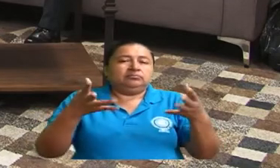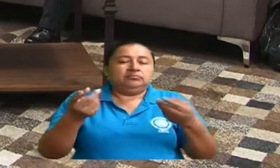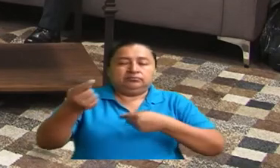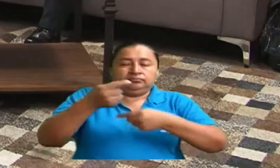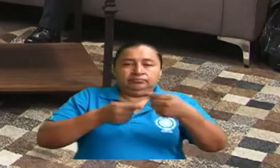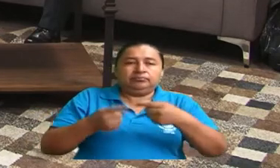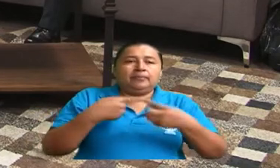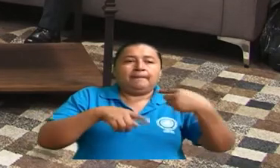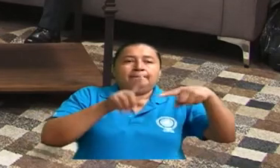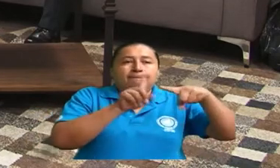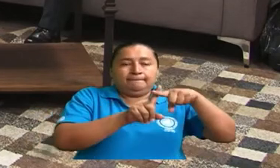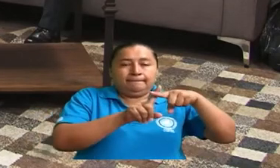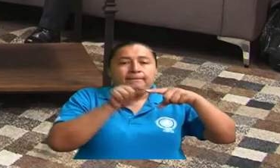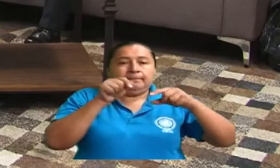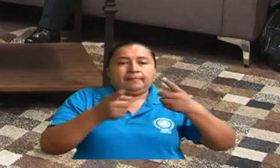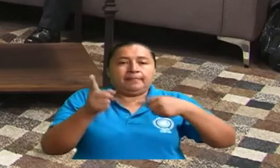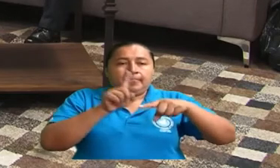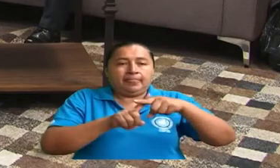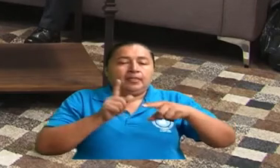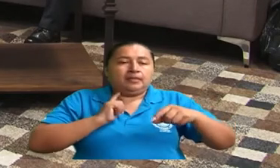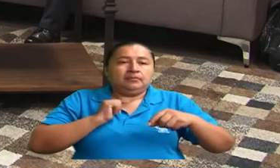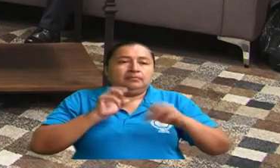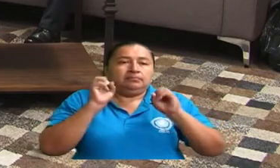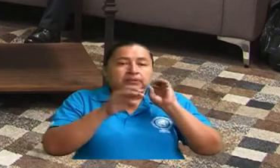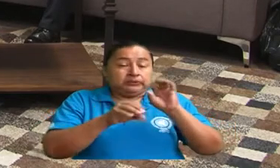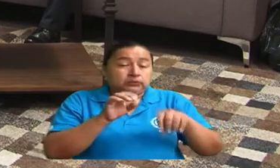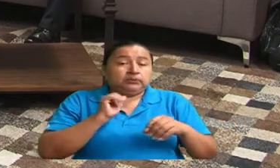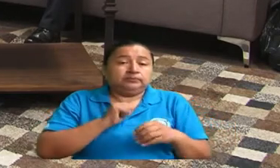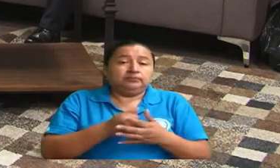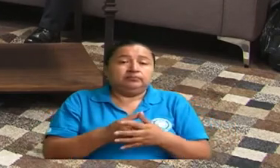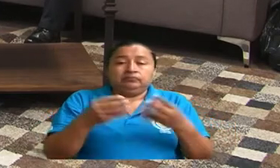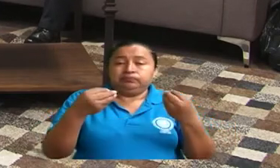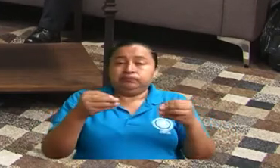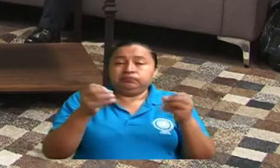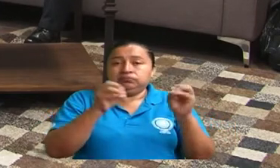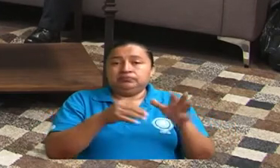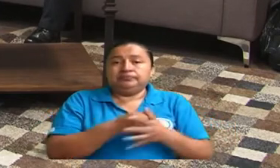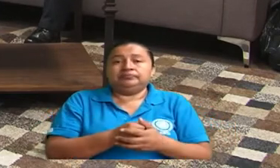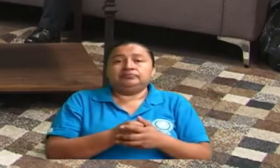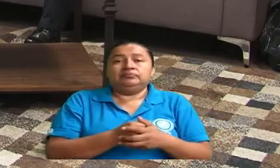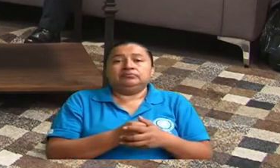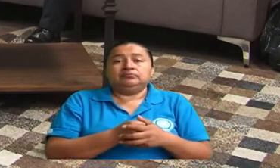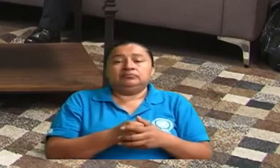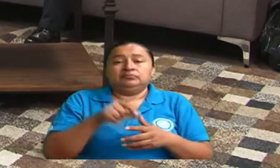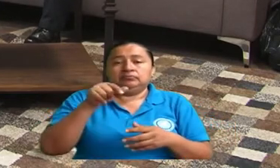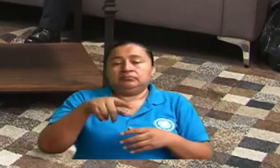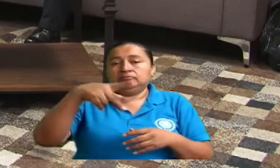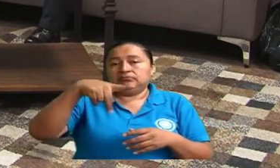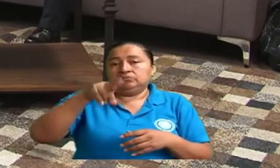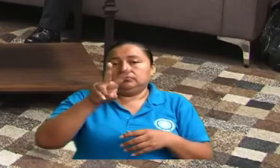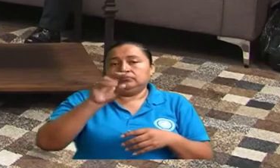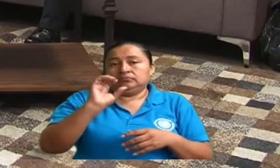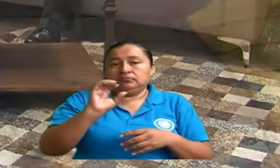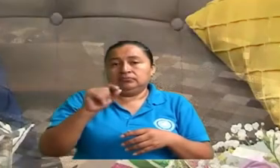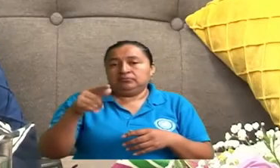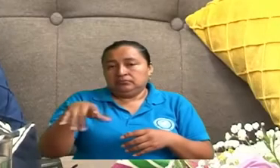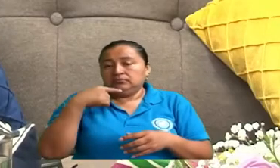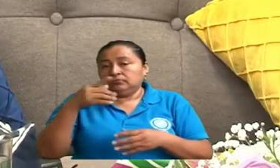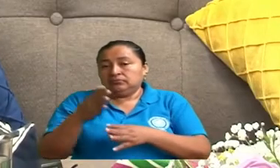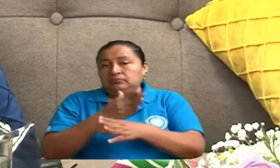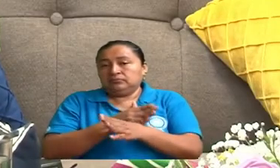implica agregar valor a lo que normalmente llamamos plástico, basura. Mira, este es PVC, ¿verdad? De lo que ya te mostraba